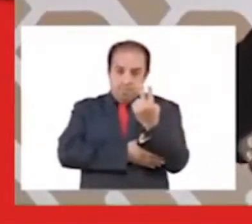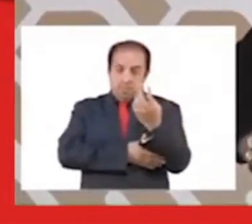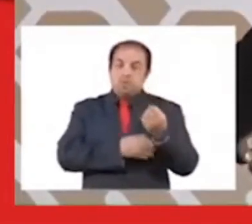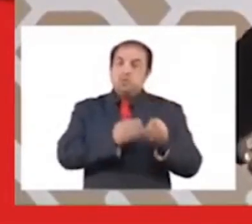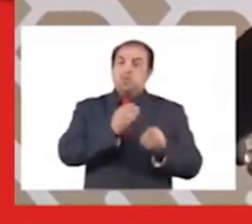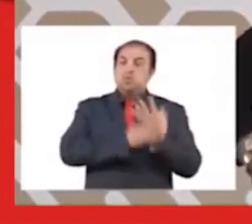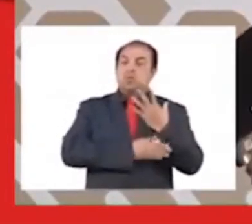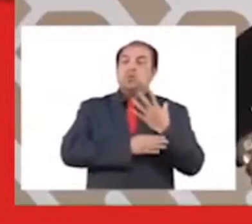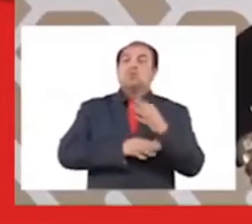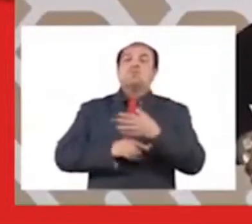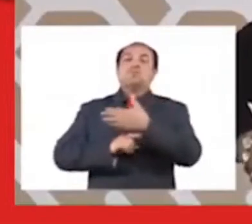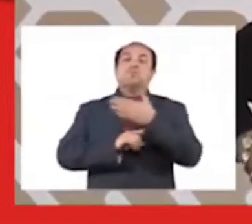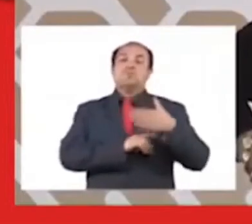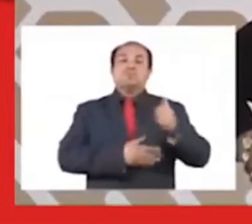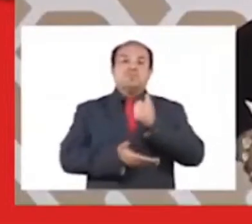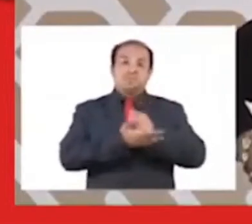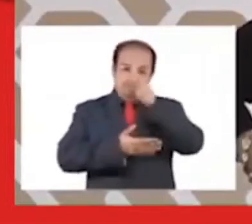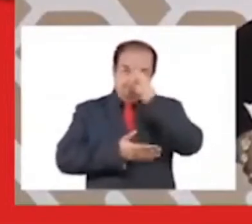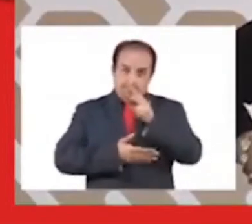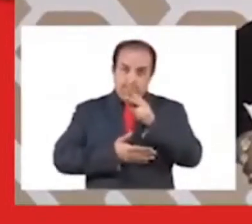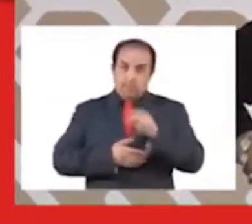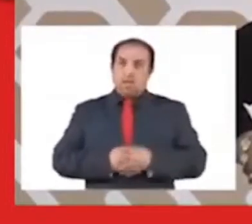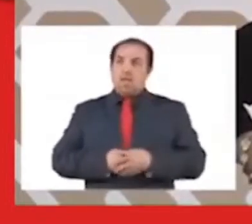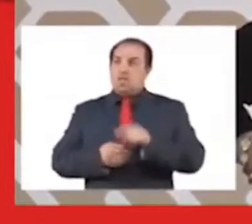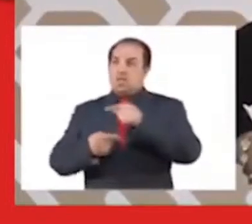nuevas ambulancias para toda la ciudad.